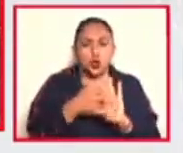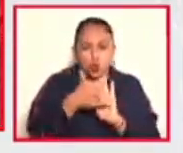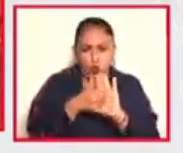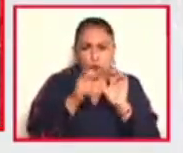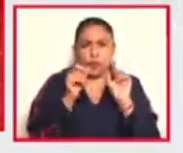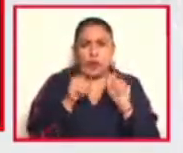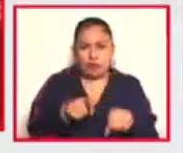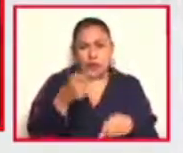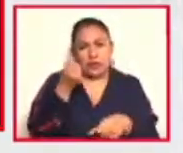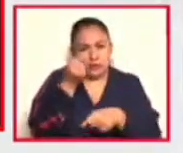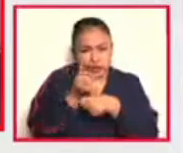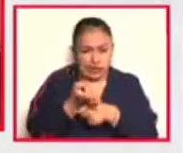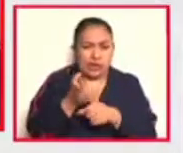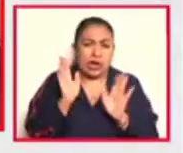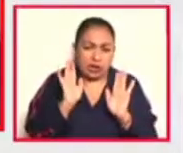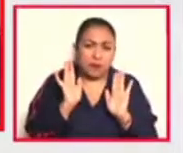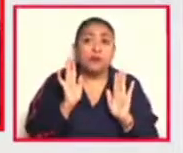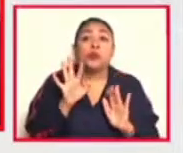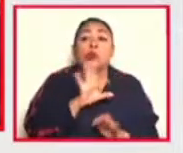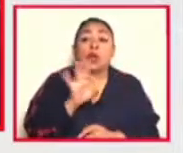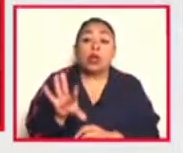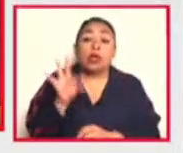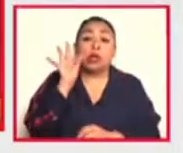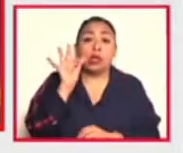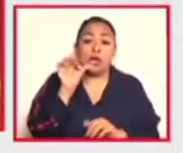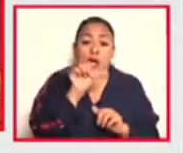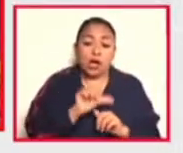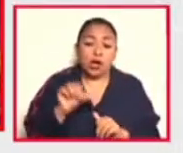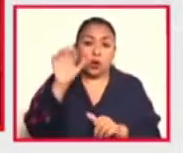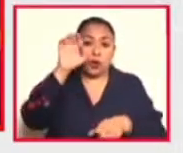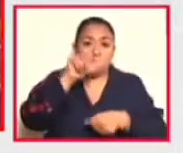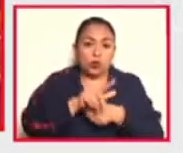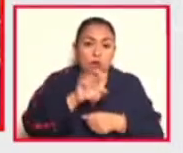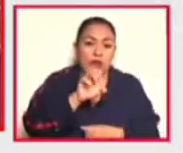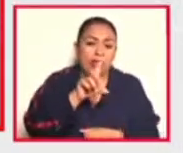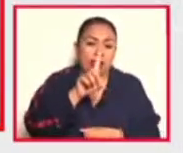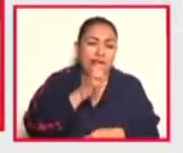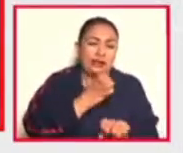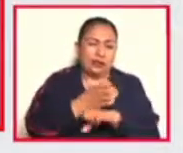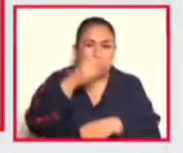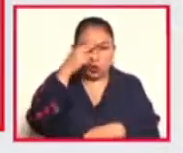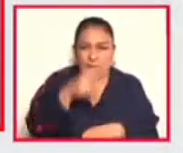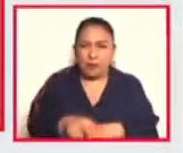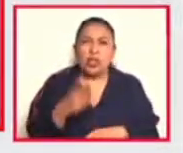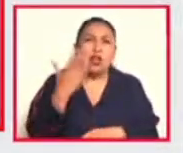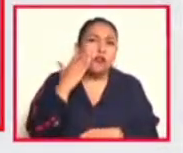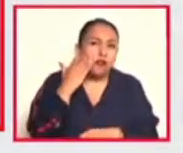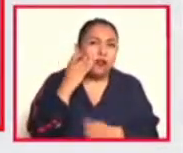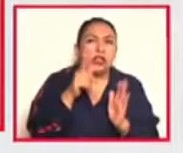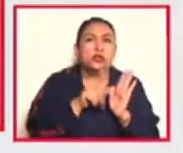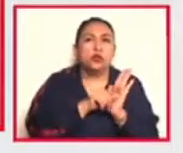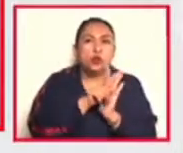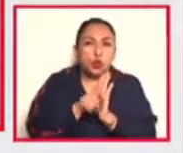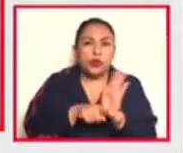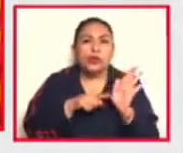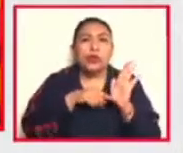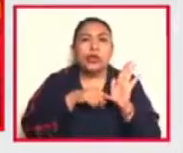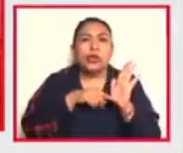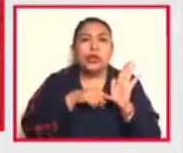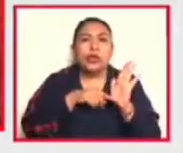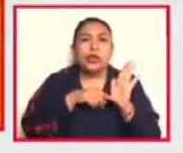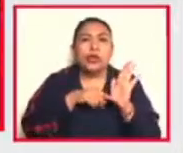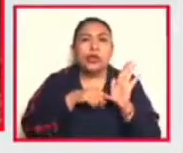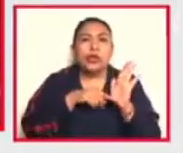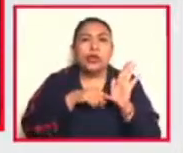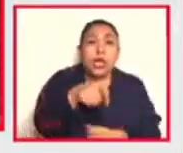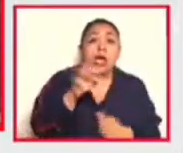Secretaría. Nos pueden encontrar como @culturaedomex en Facebook, en Twitter e Instagram. El encuentro cultural